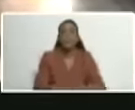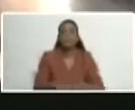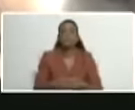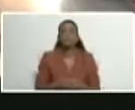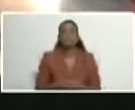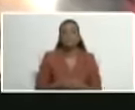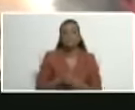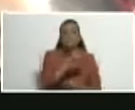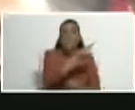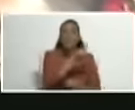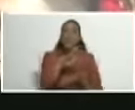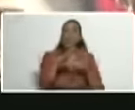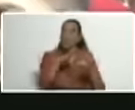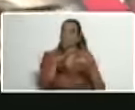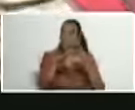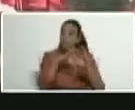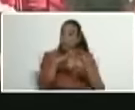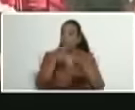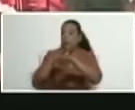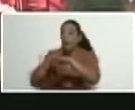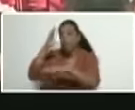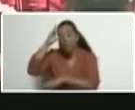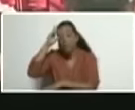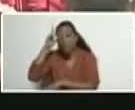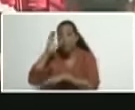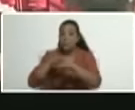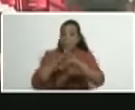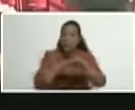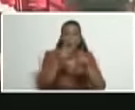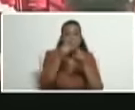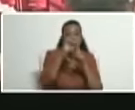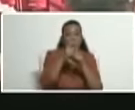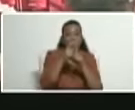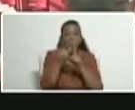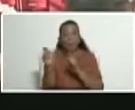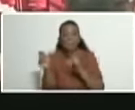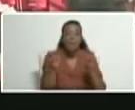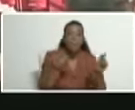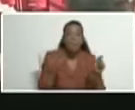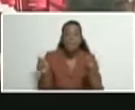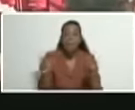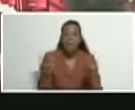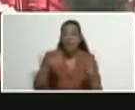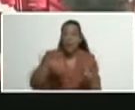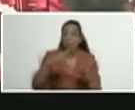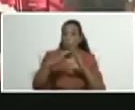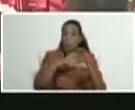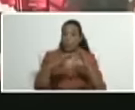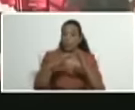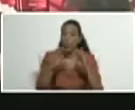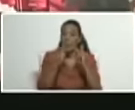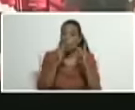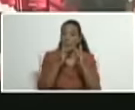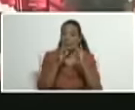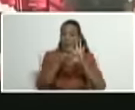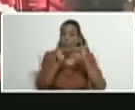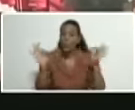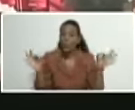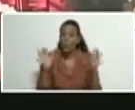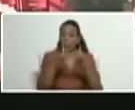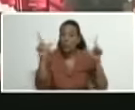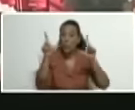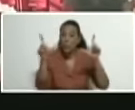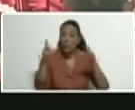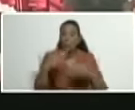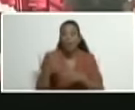Esto es conversadito, Mosca y Delcy, te decía, le voy a dar la palabra en cualquier momento. Tengan sus apuntes para que me